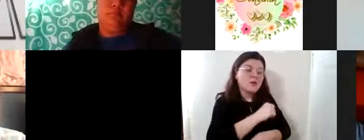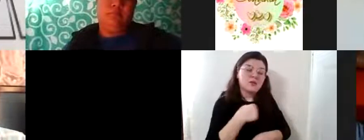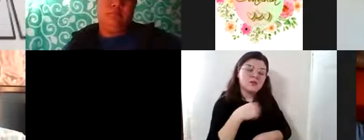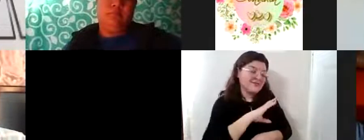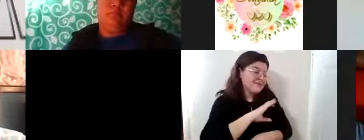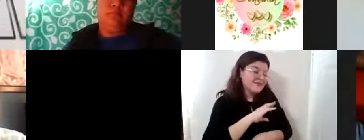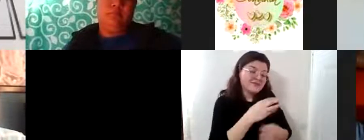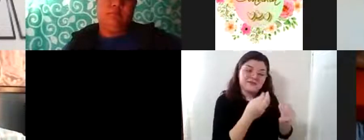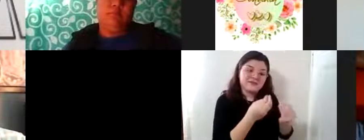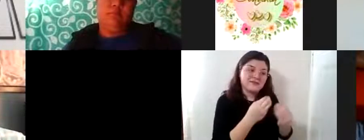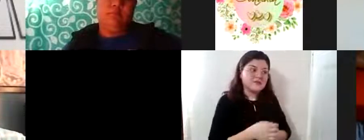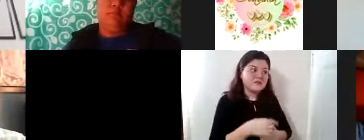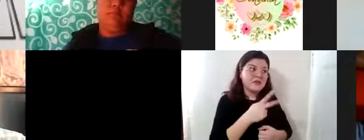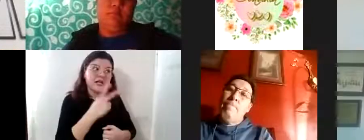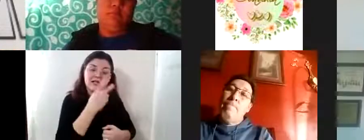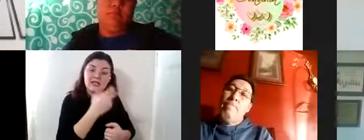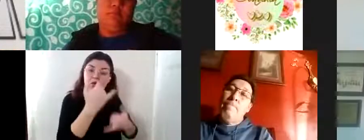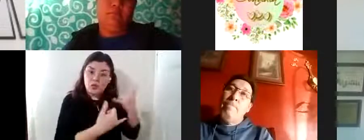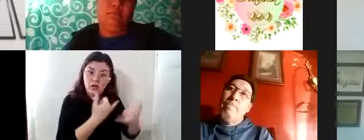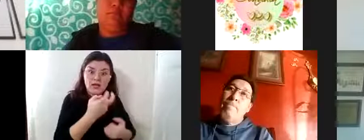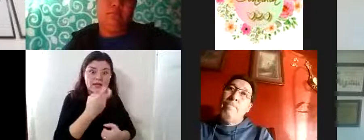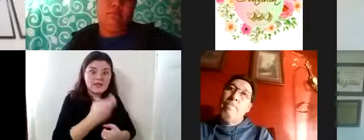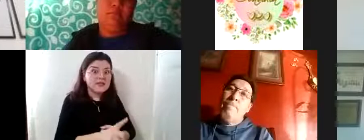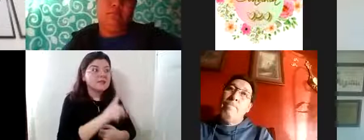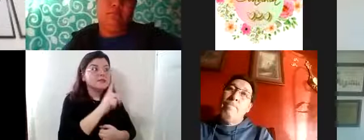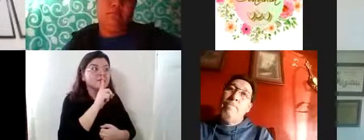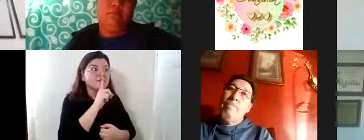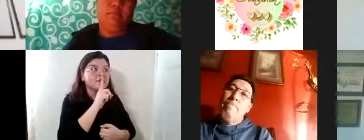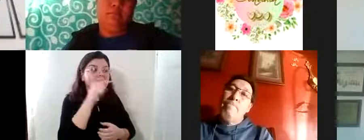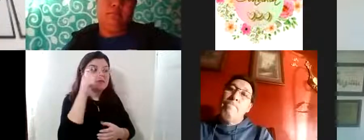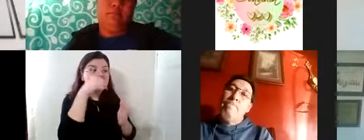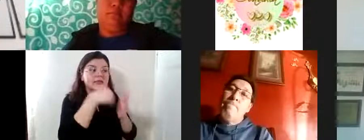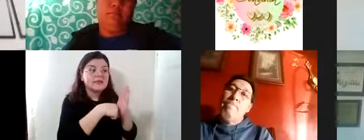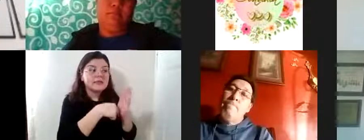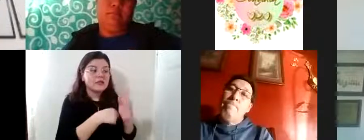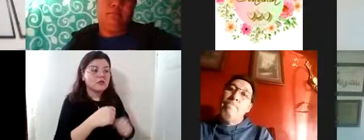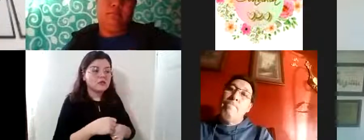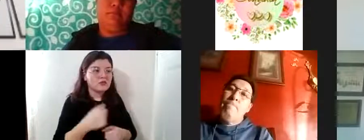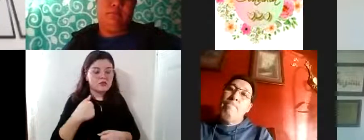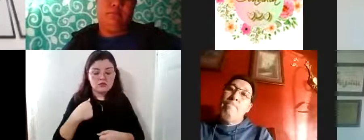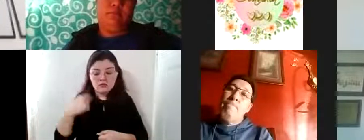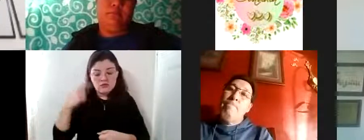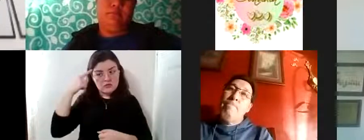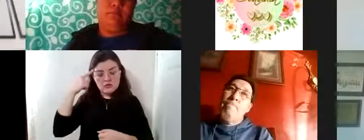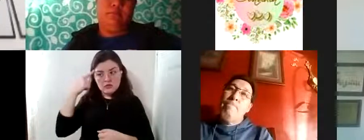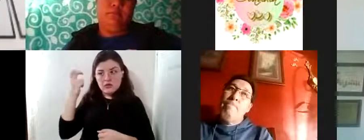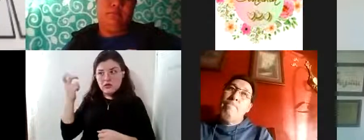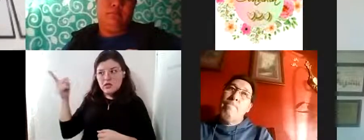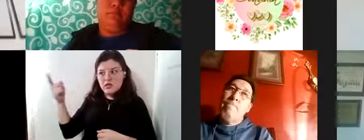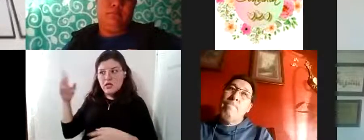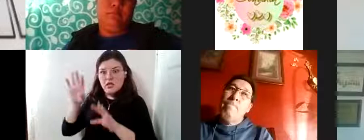ese juego era el más secreto de todos. Como Estela era la sobrina a quien más